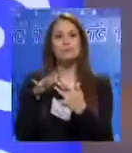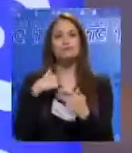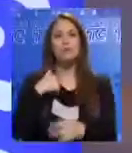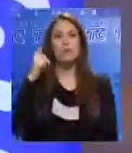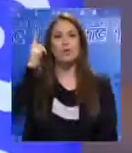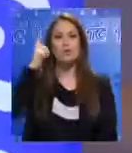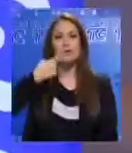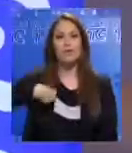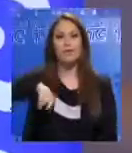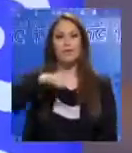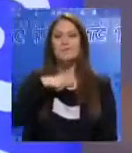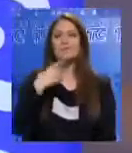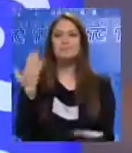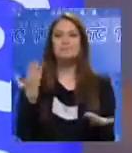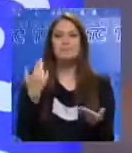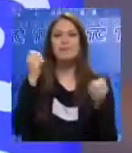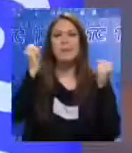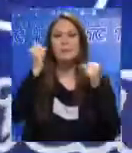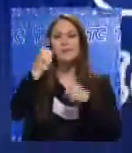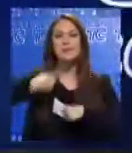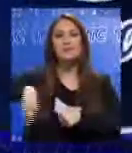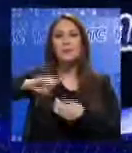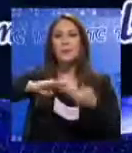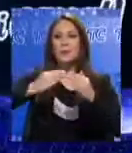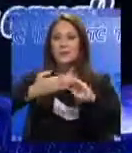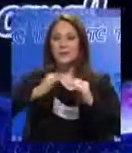liderazgo en nuestras campañas de servicio a la comunidad.